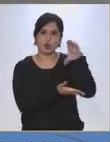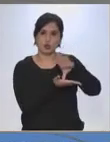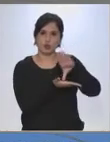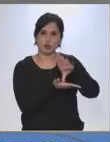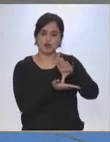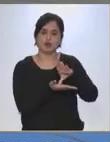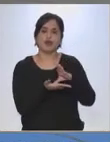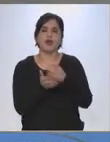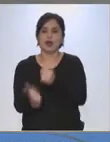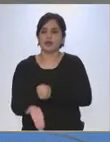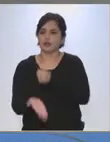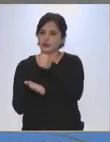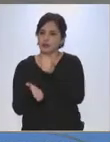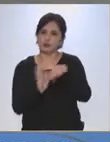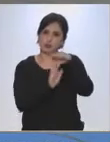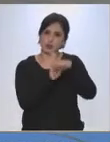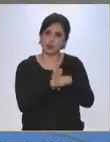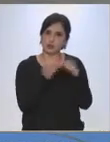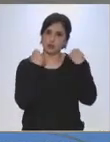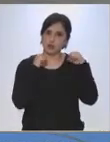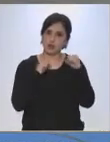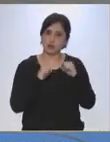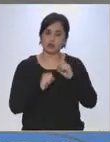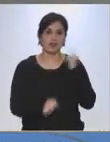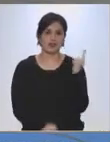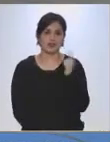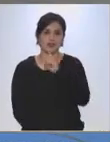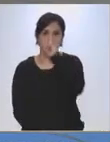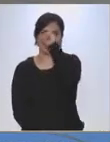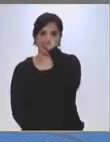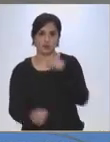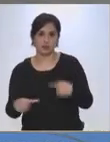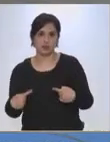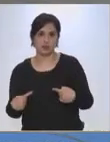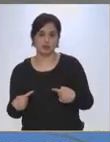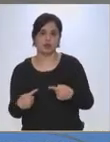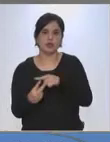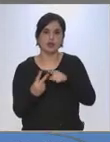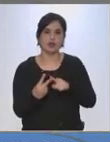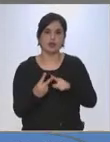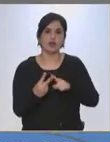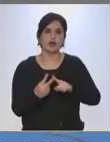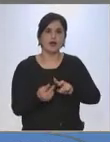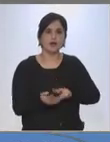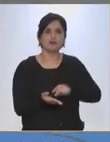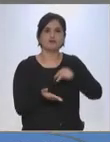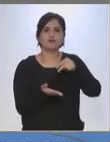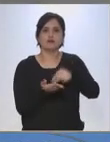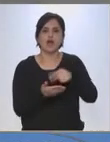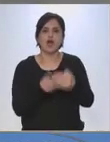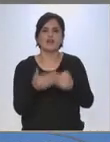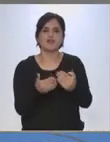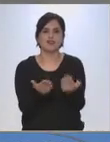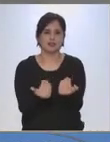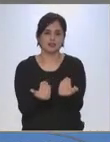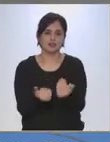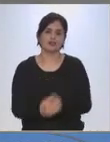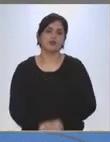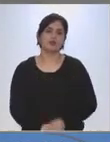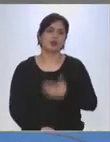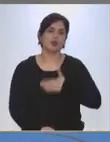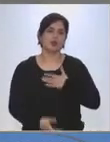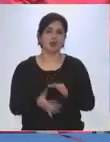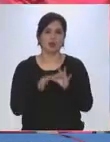programas para que el deporte nacional en general convencional y paralímpico pueda dar ese gran salto triple que necesitamos quiero agradecer